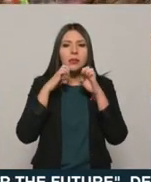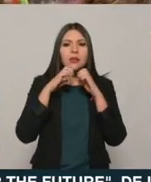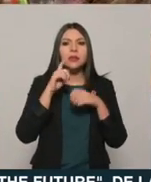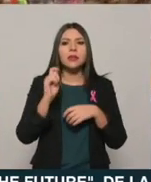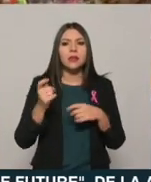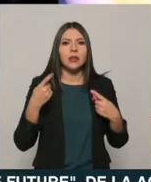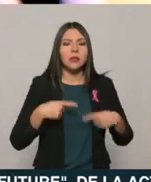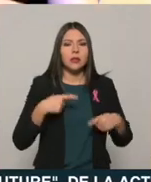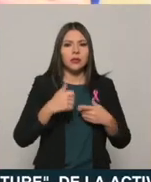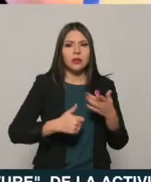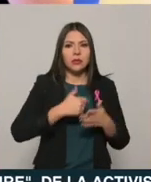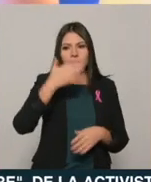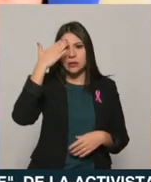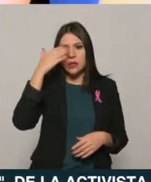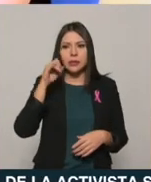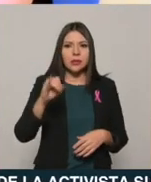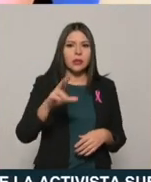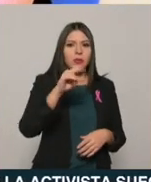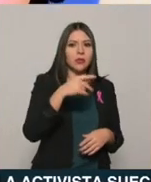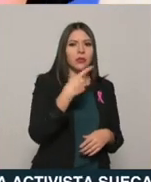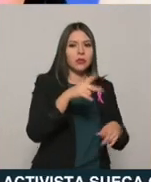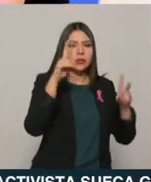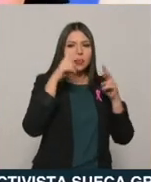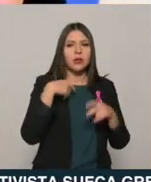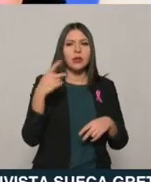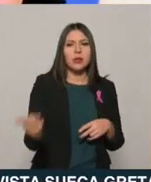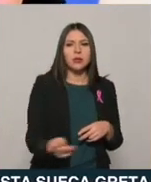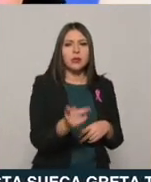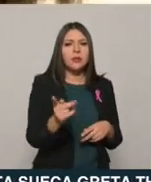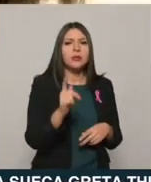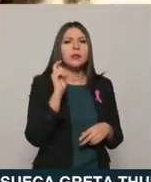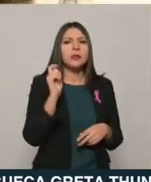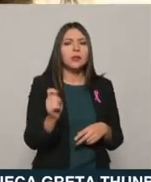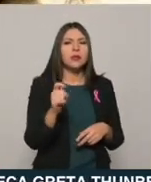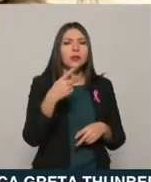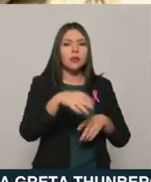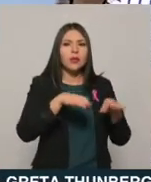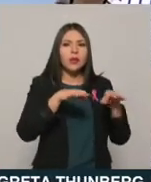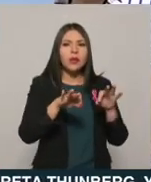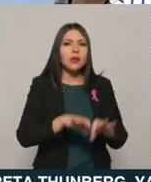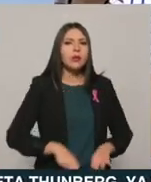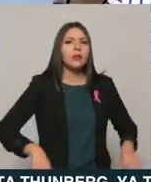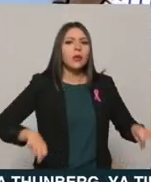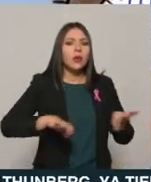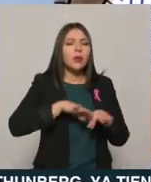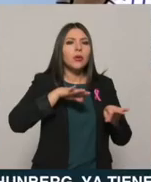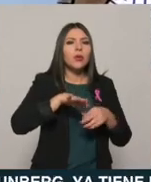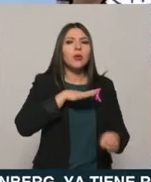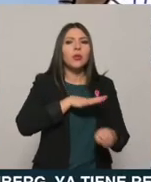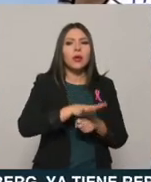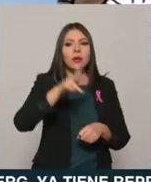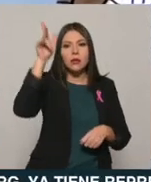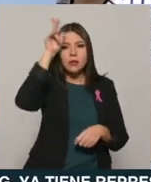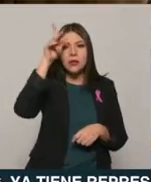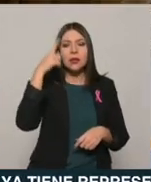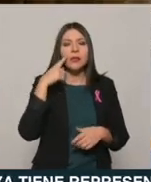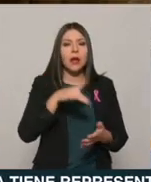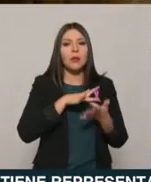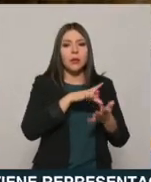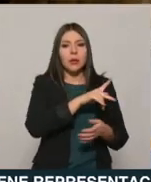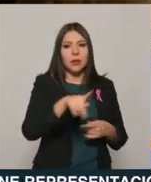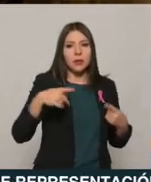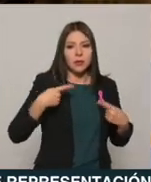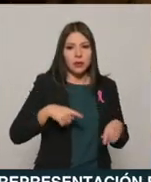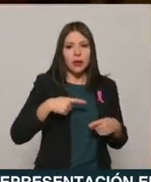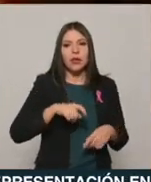la ciudadanía conoce sobre este tema y les preguntábamos qué tan importante es la labor de los psicólogos en el apoyo tanto para las víctimas,